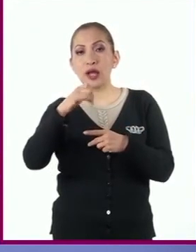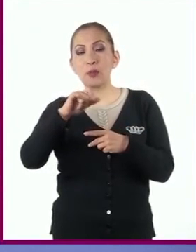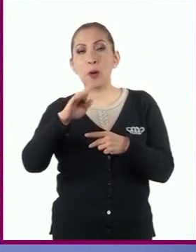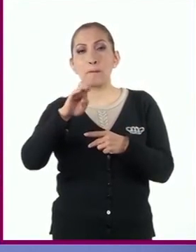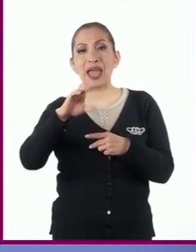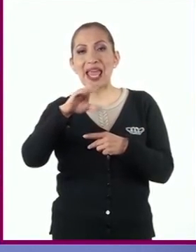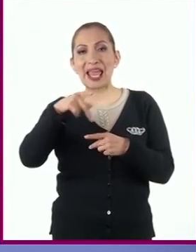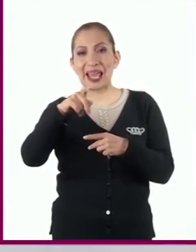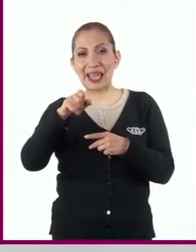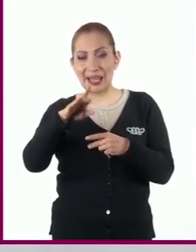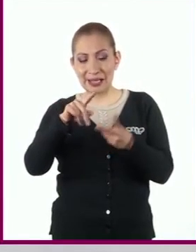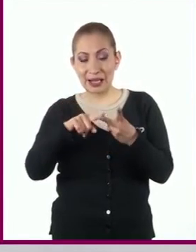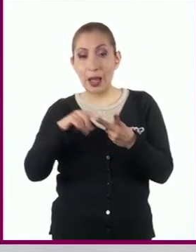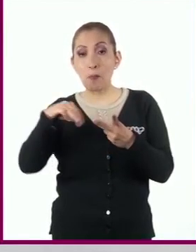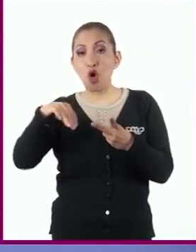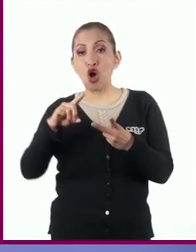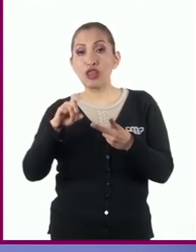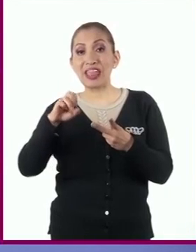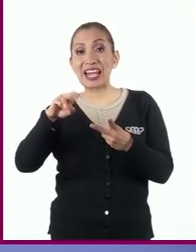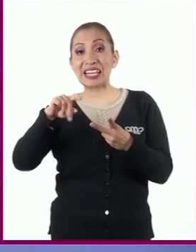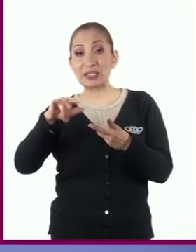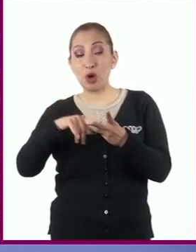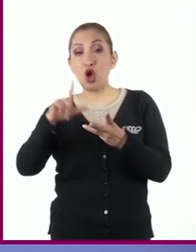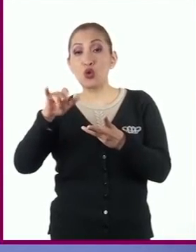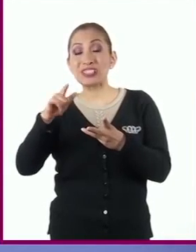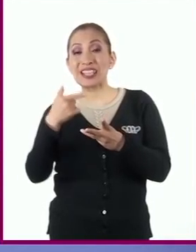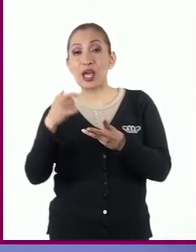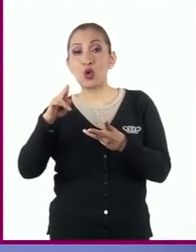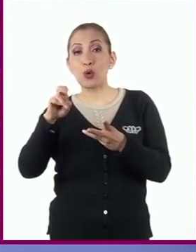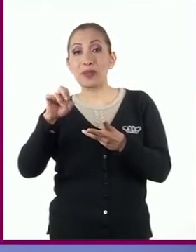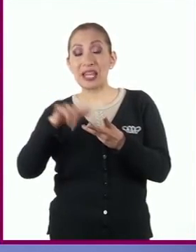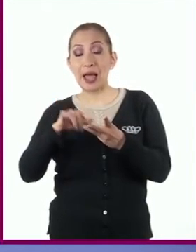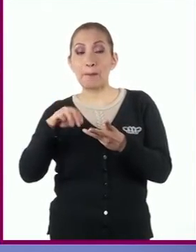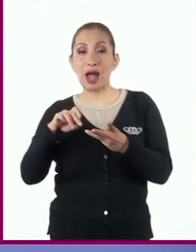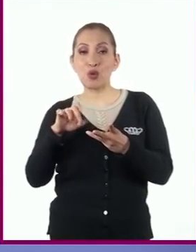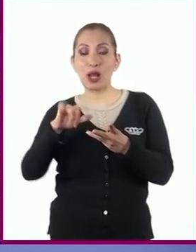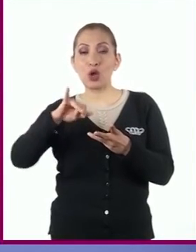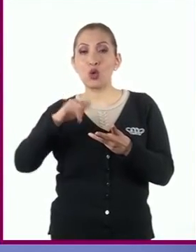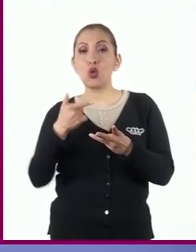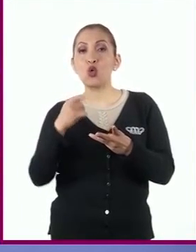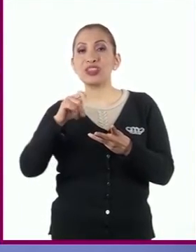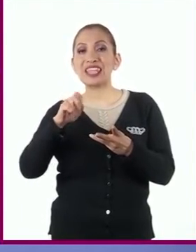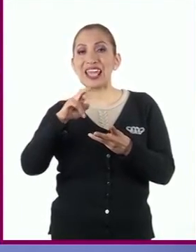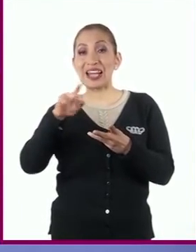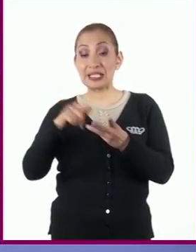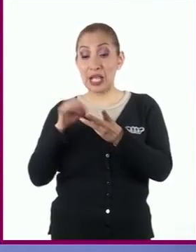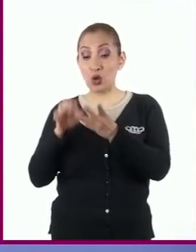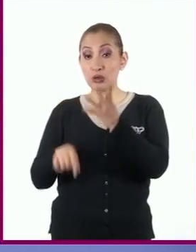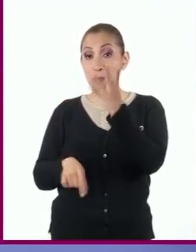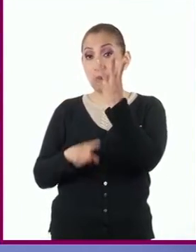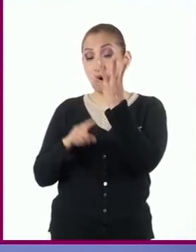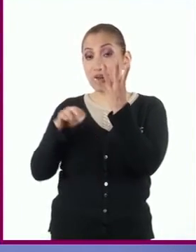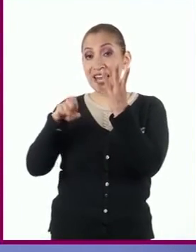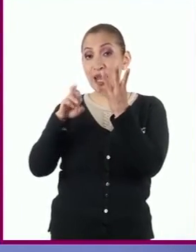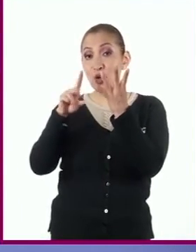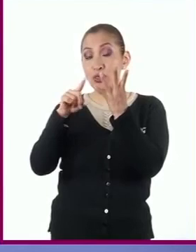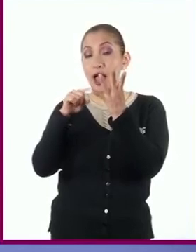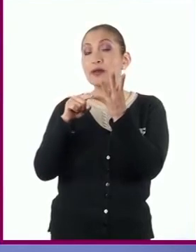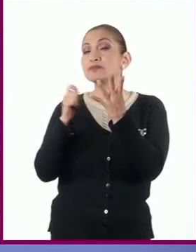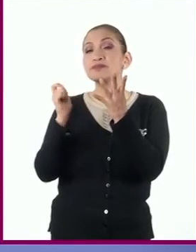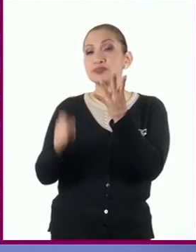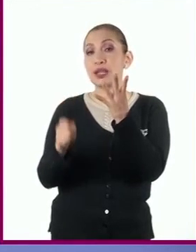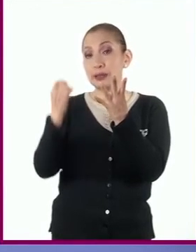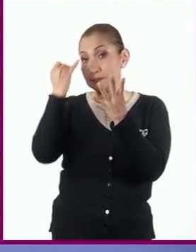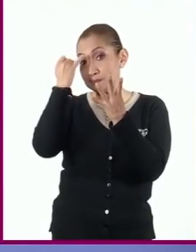Adolfo Bécquer, el Modernismo, con Luis G. Urbina y Manuel Gutiérrez Nájera, y el último, Neruda, que